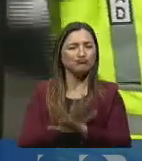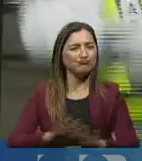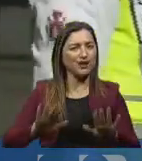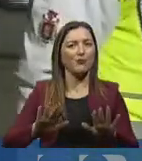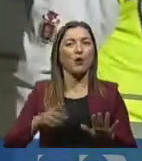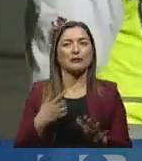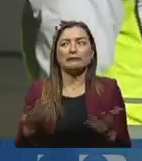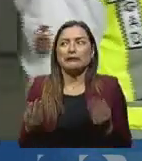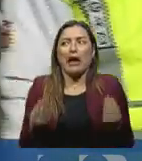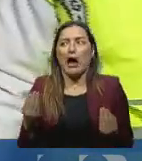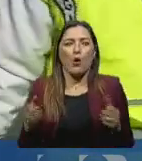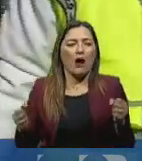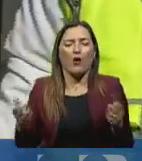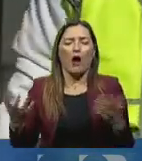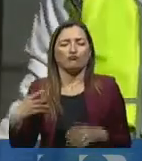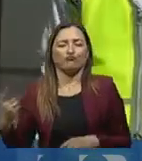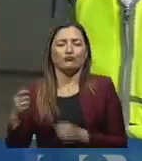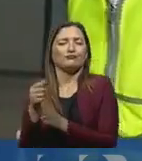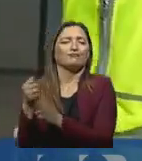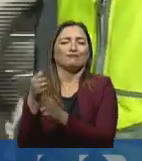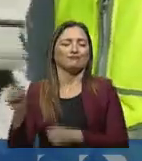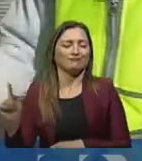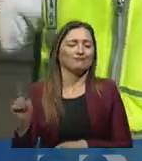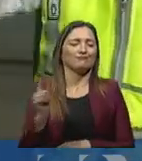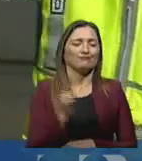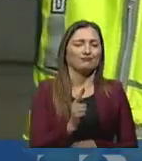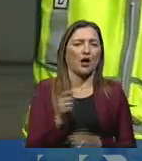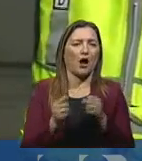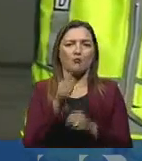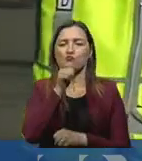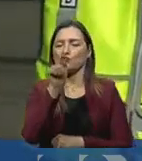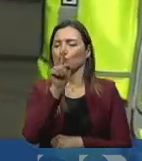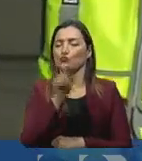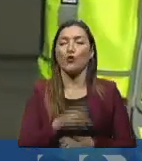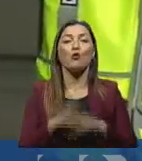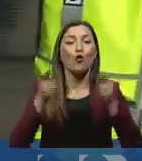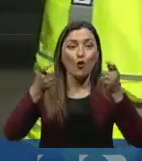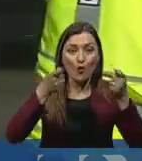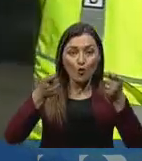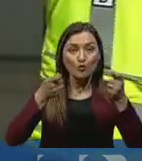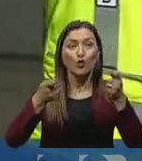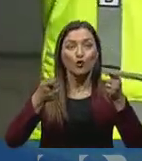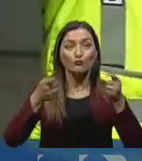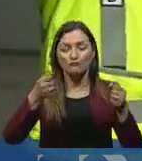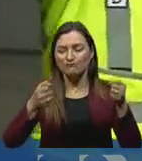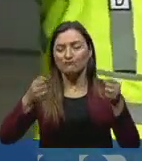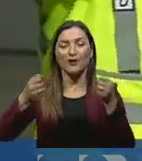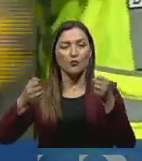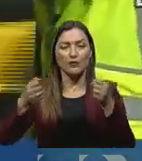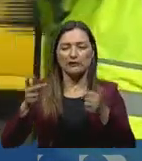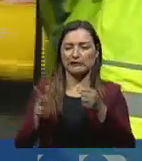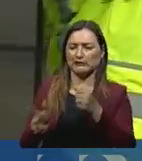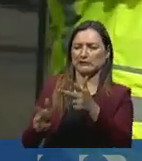importante que usted no traiga su vehículo privado Porque además se estará realizando el control de aquellos vehículos que estén